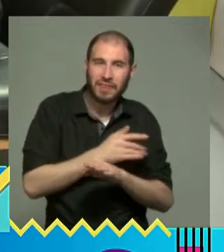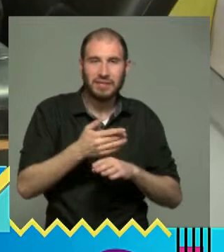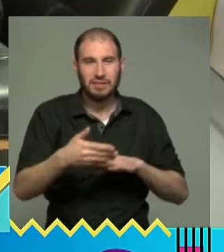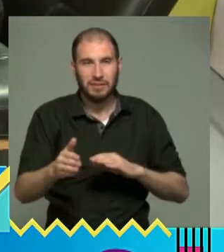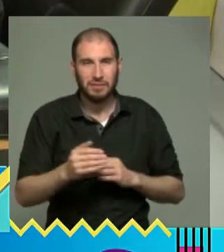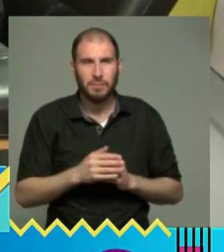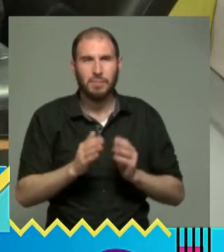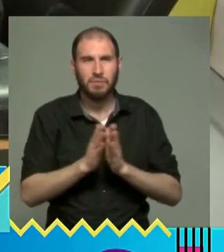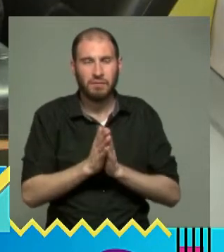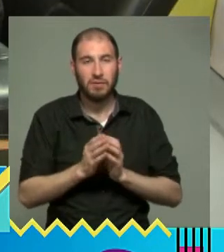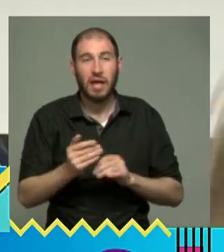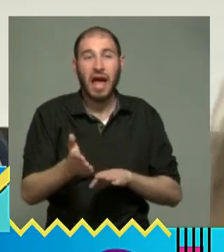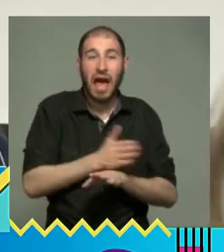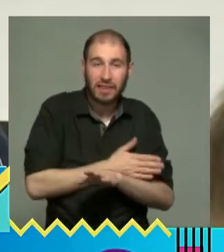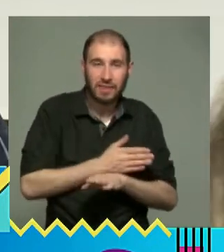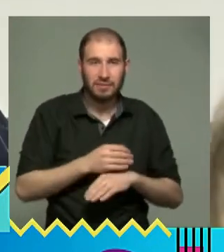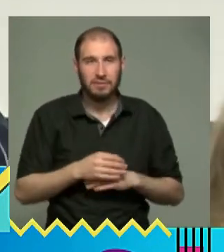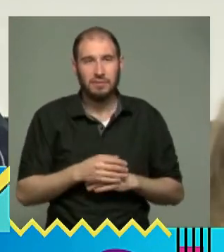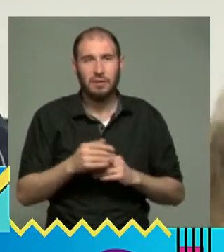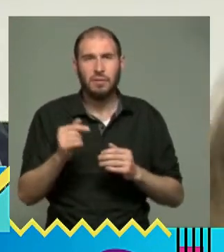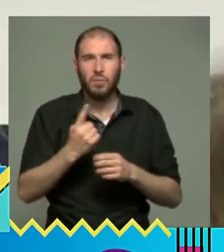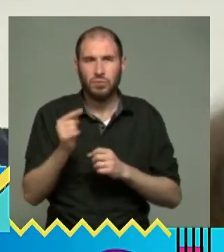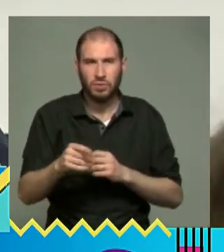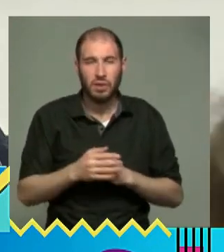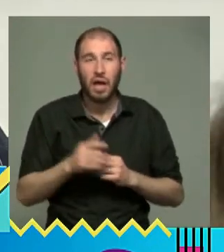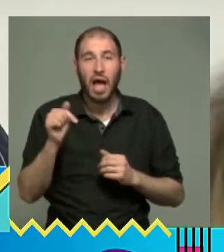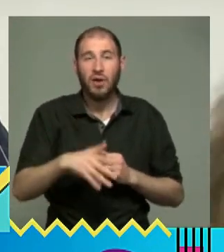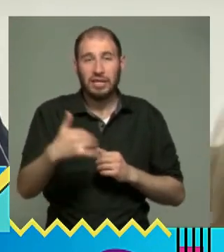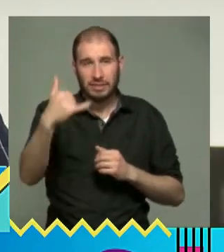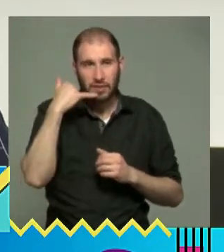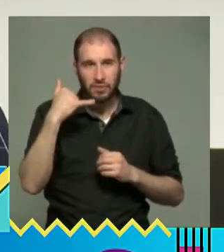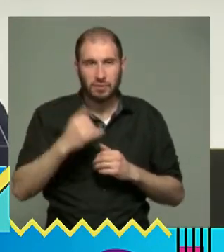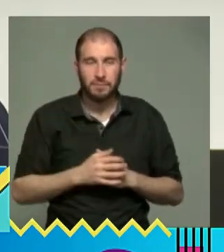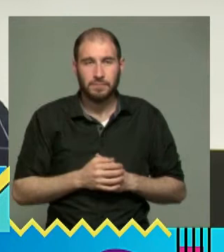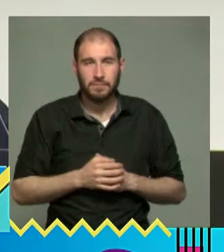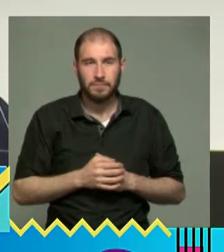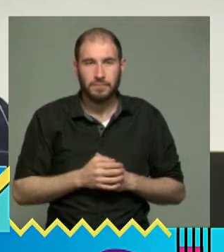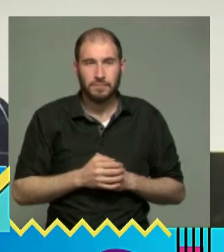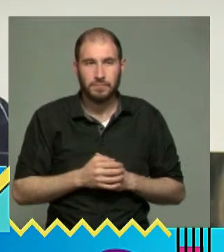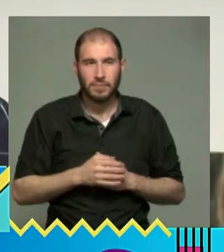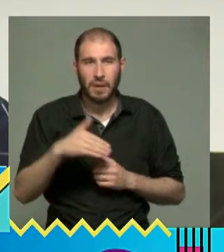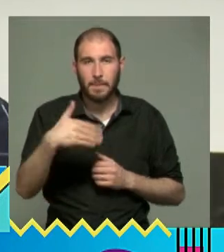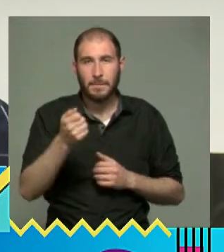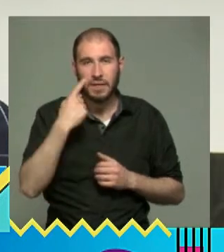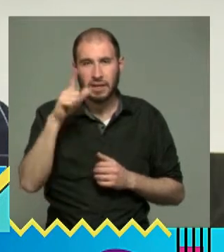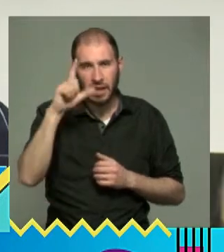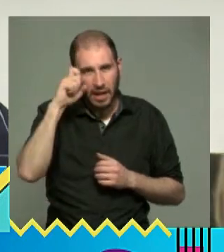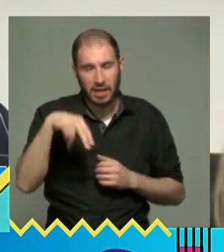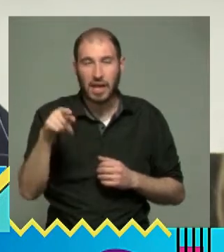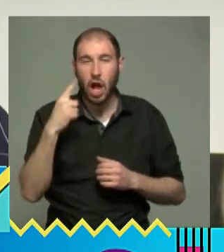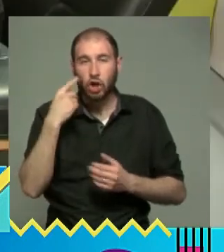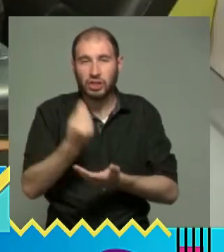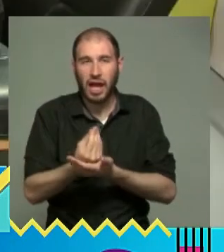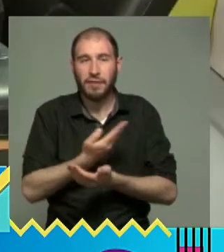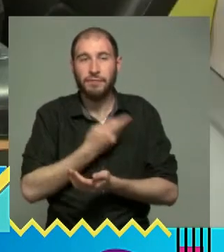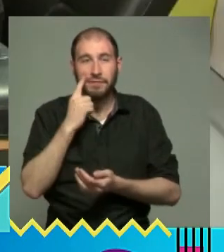no, déjame que antes de darte ese minuto, tenemos justamente llamada telefónica con Mailén Rodríguez, ella es concejal del